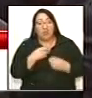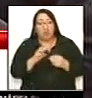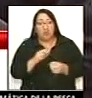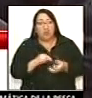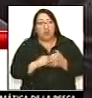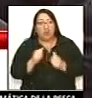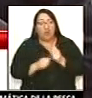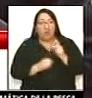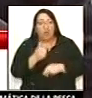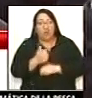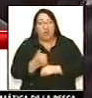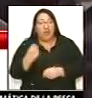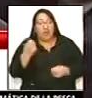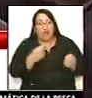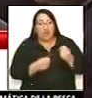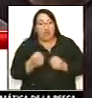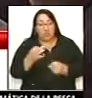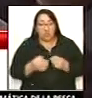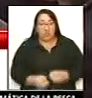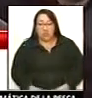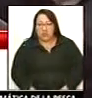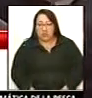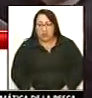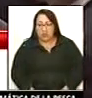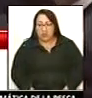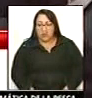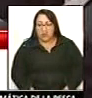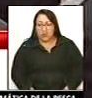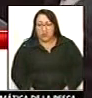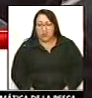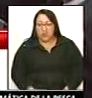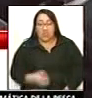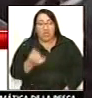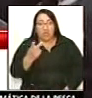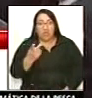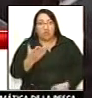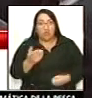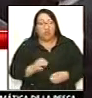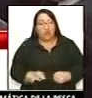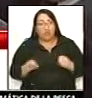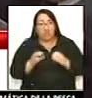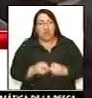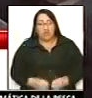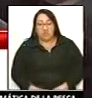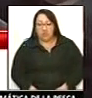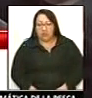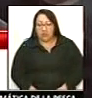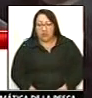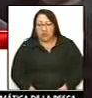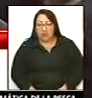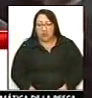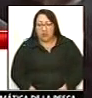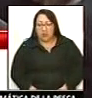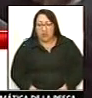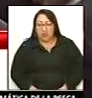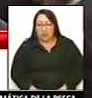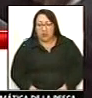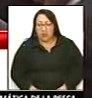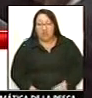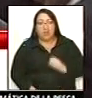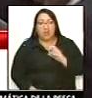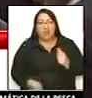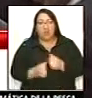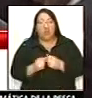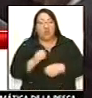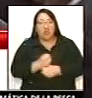o las autoridades que administran justicia, hay dos criterios fundamentales que se difieren sustancialmente de la